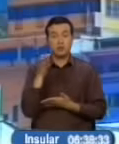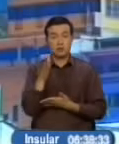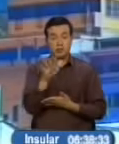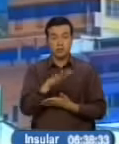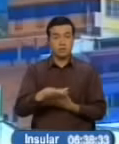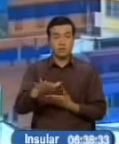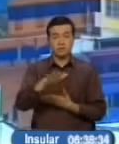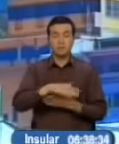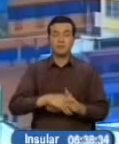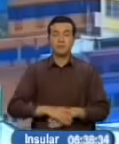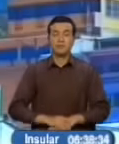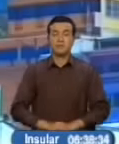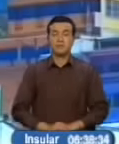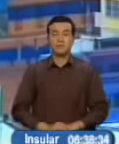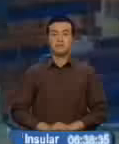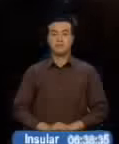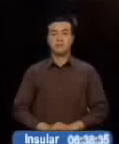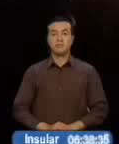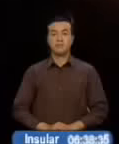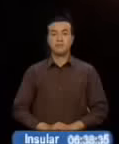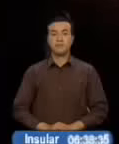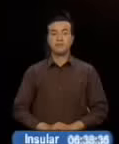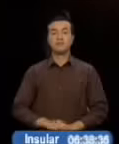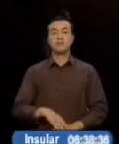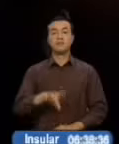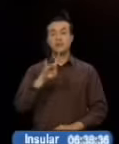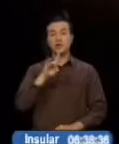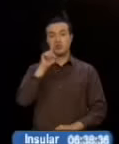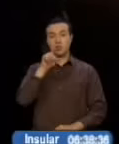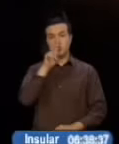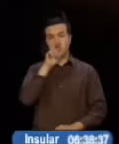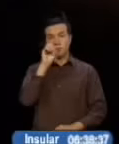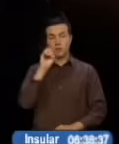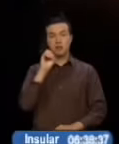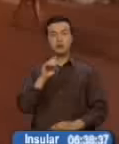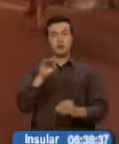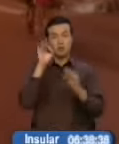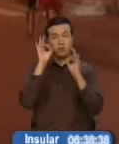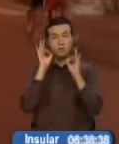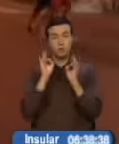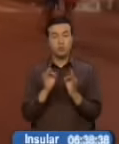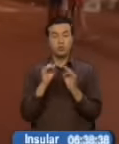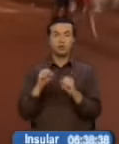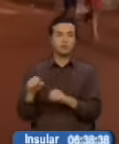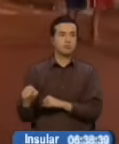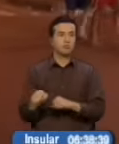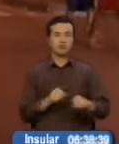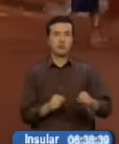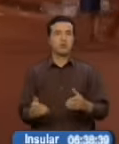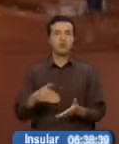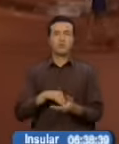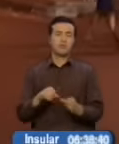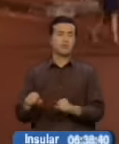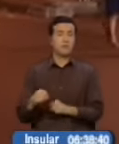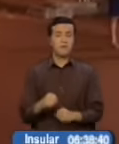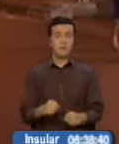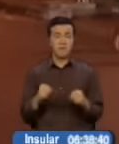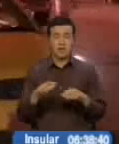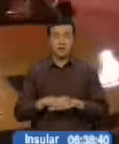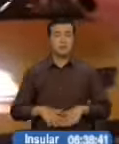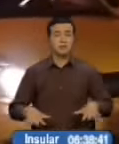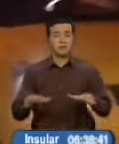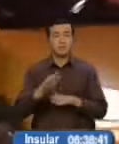de Jaramijó. A las 20 horas con 20 minutos de este martes, la tierra tembló nuevamente con intensidad en